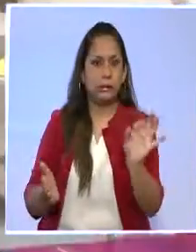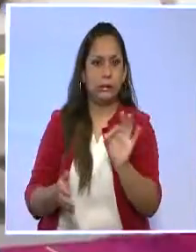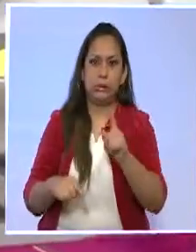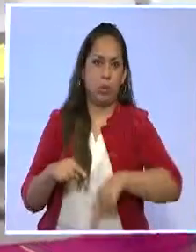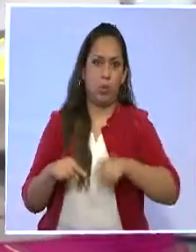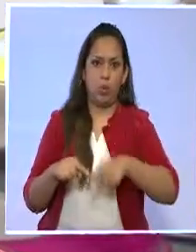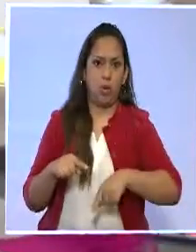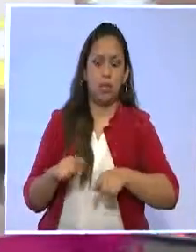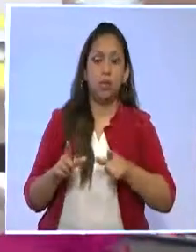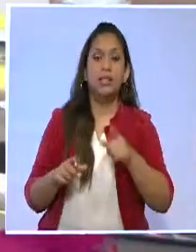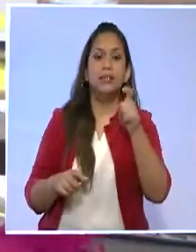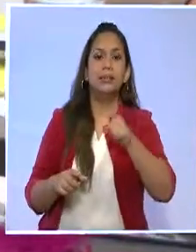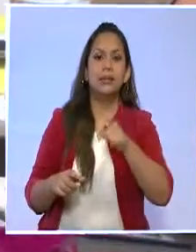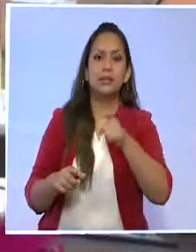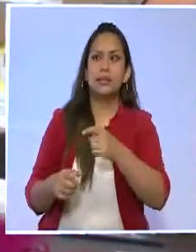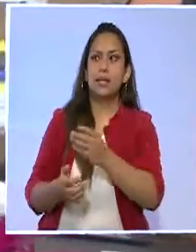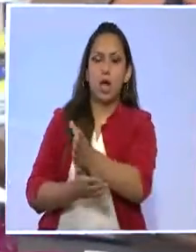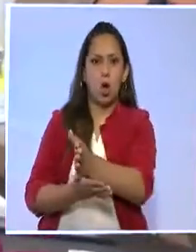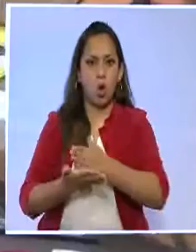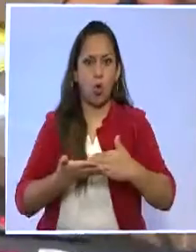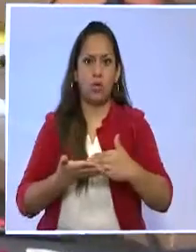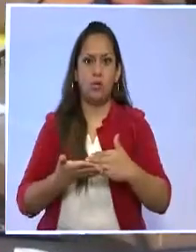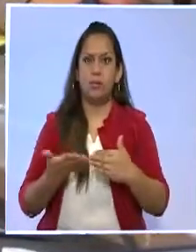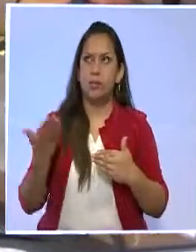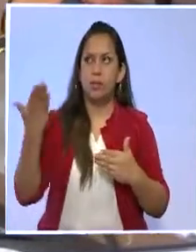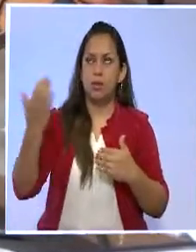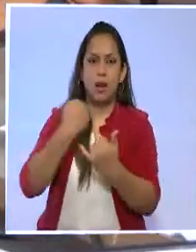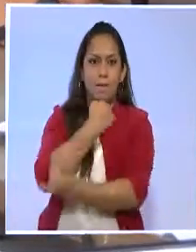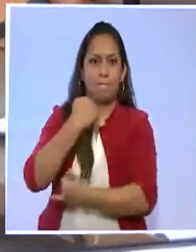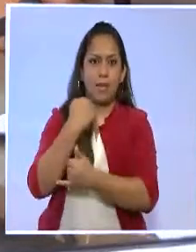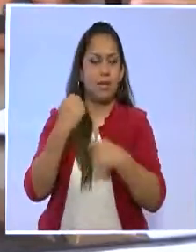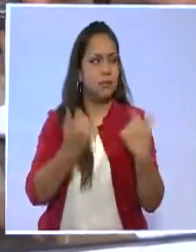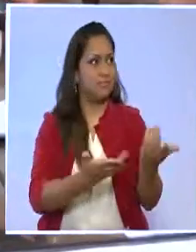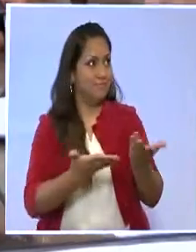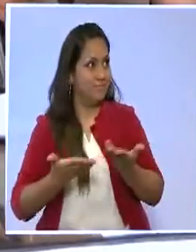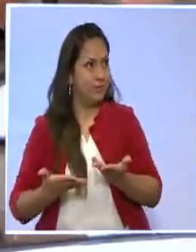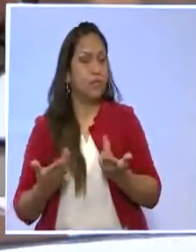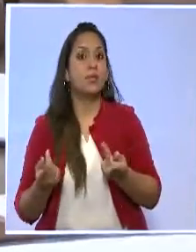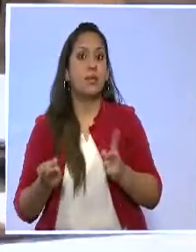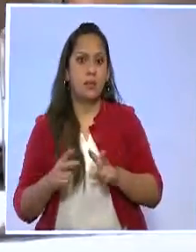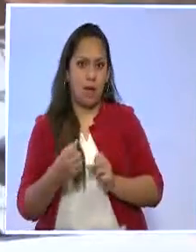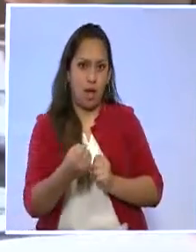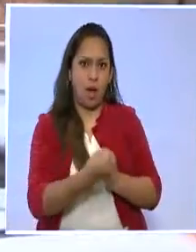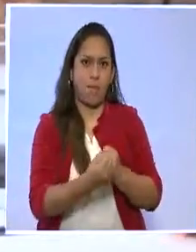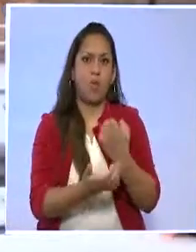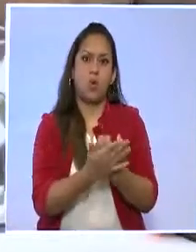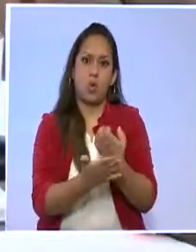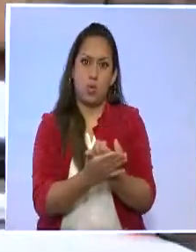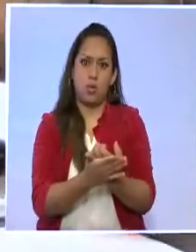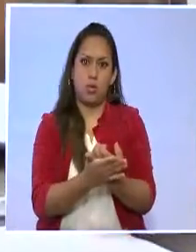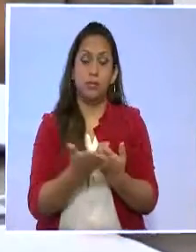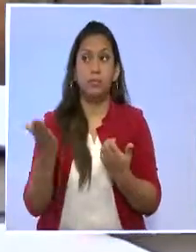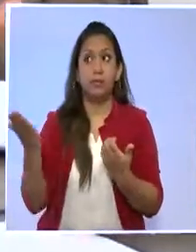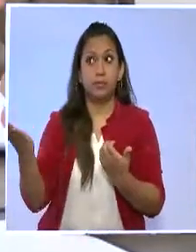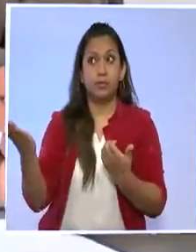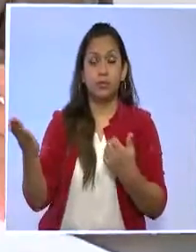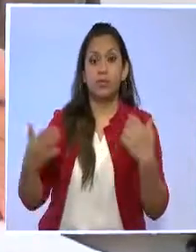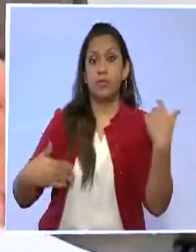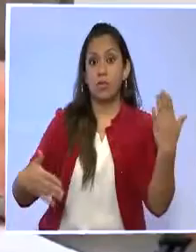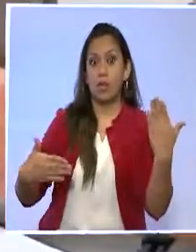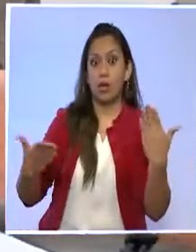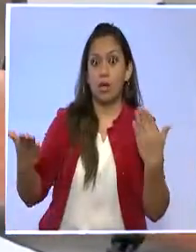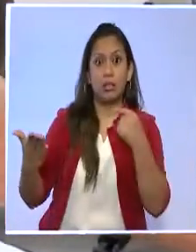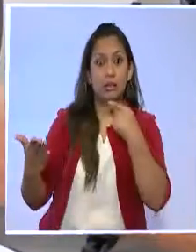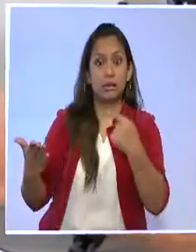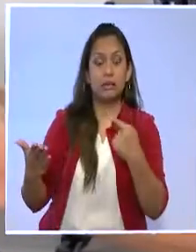contraparte de becas por parte del país que recibe a nuestros becarios y en este sentido belarrús tiene una política de no becas así